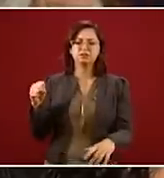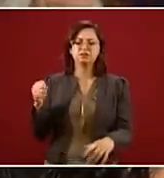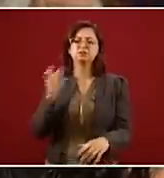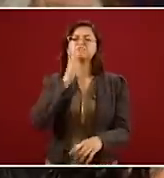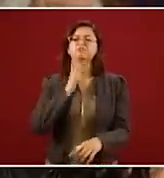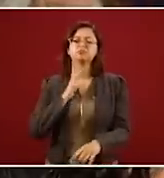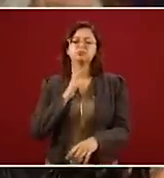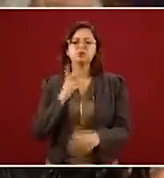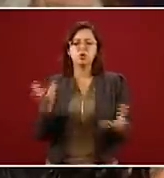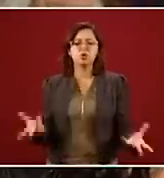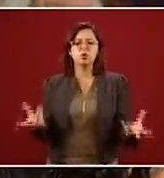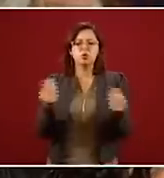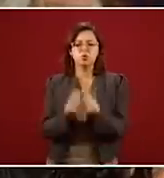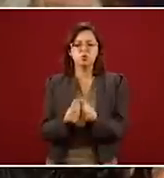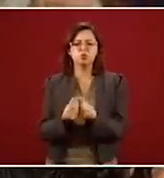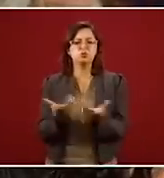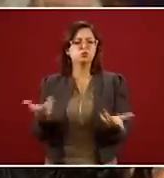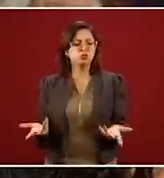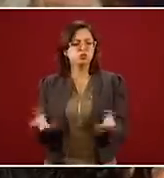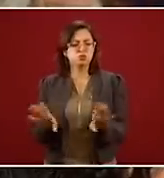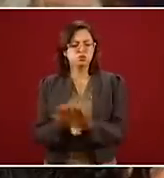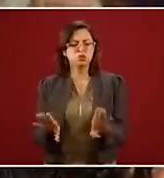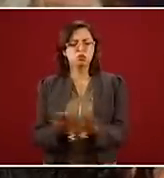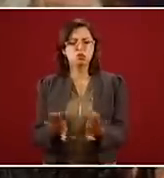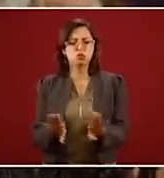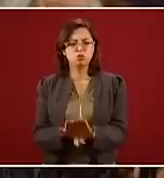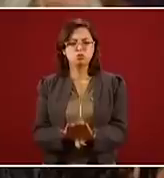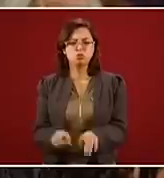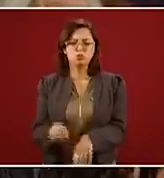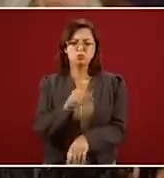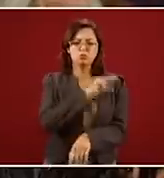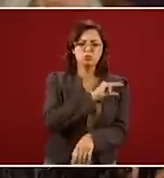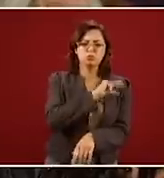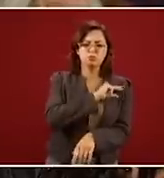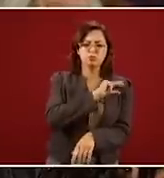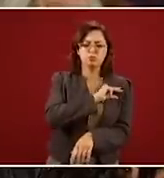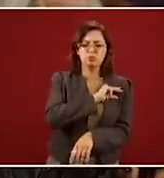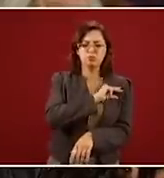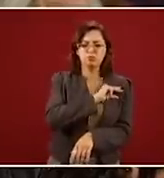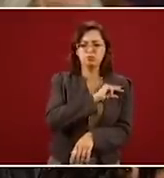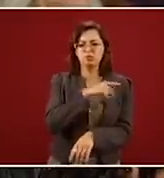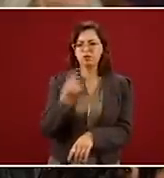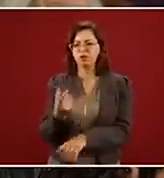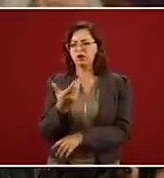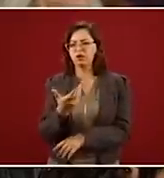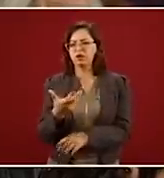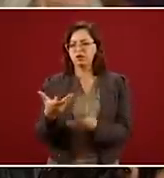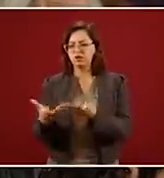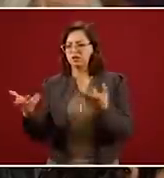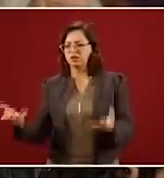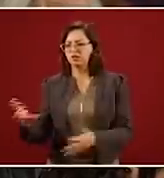esta colaboración? ¿Cómo van a invertir la iniciativa privada en los campos